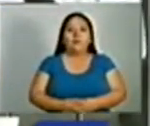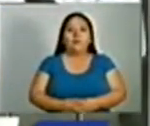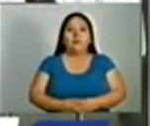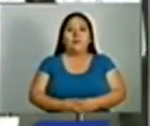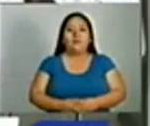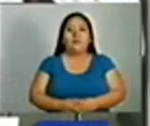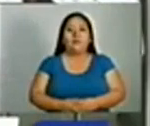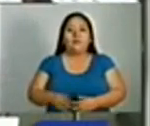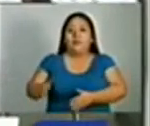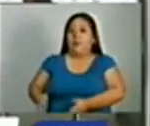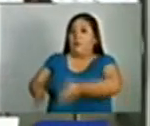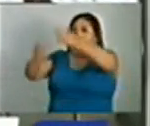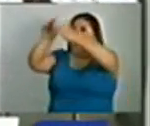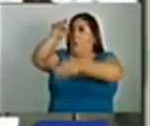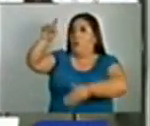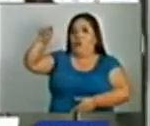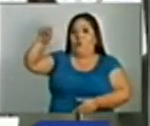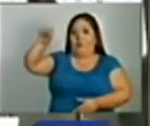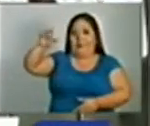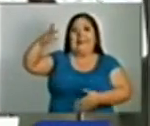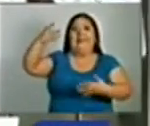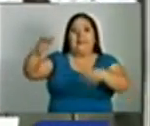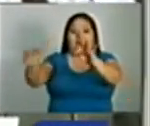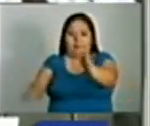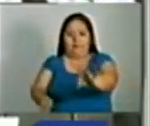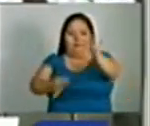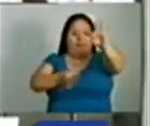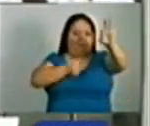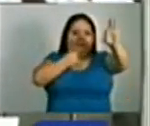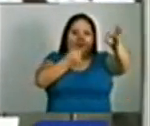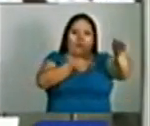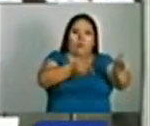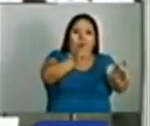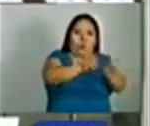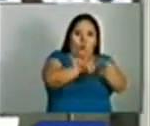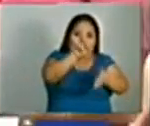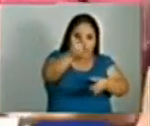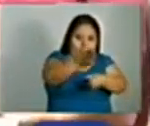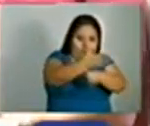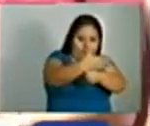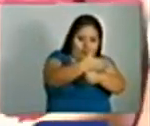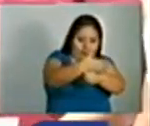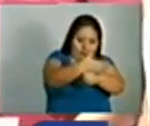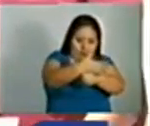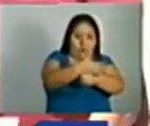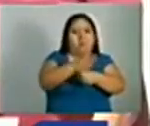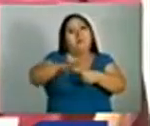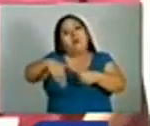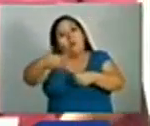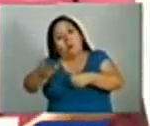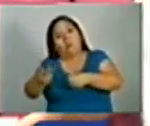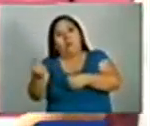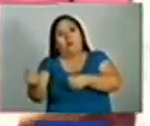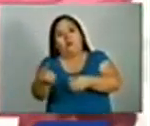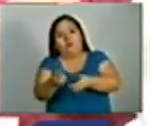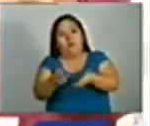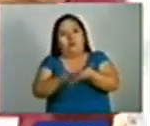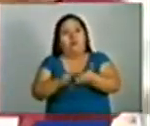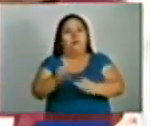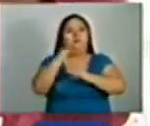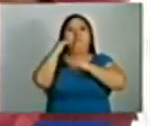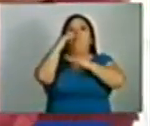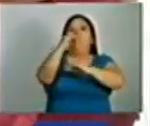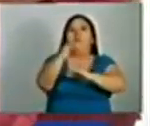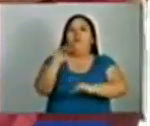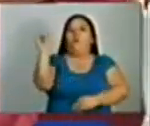El Tribunal Supremo Electoral recibió la primera solicitud de inscripción de una fórmula presidencial. El resto de aspirantes tiene hasta octubre